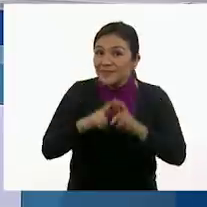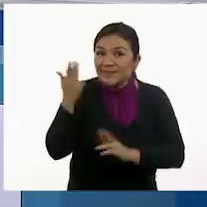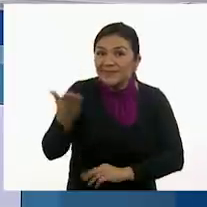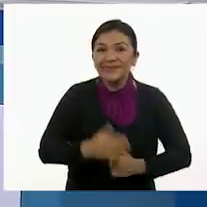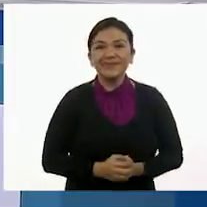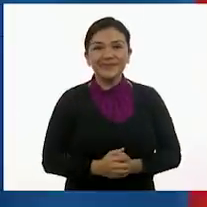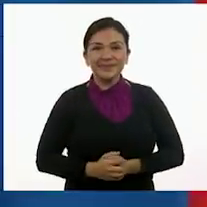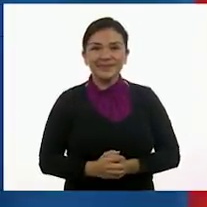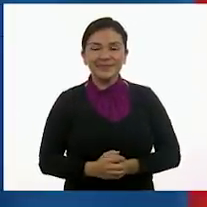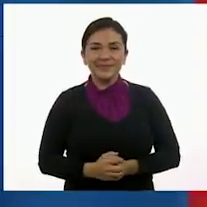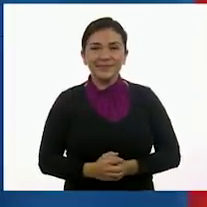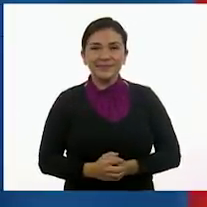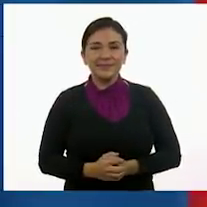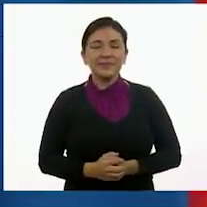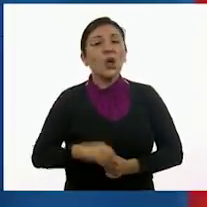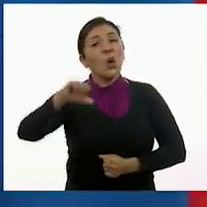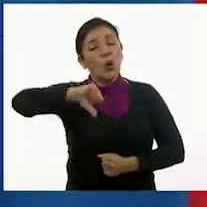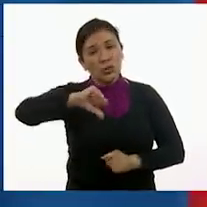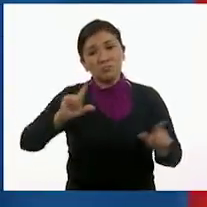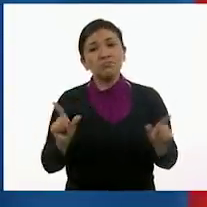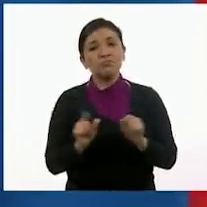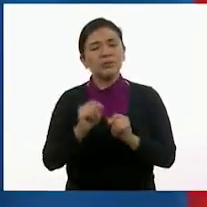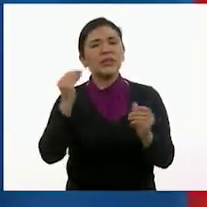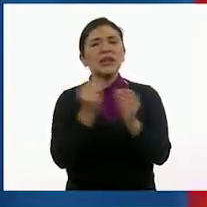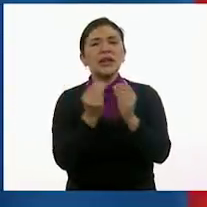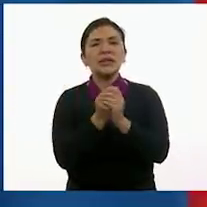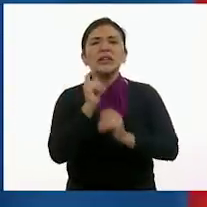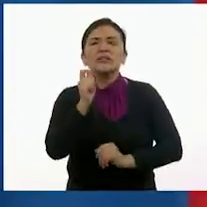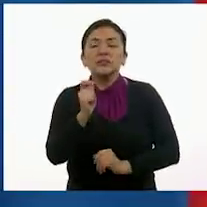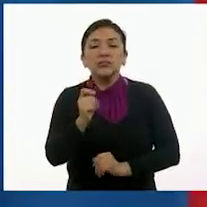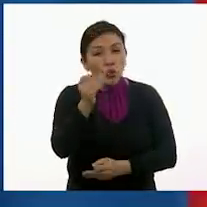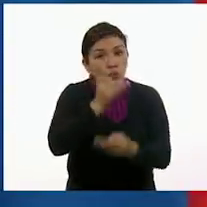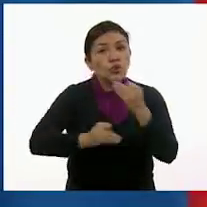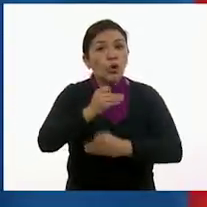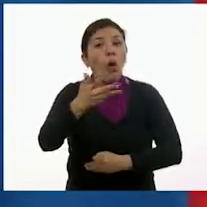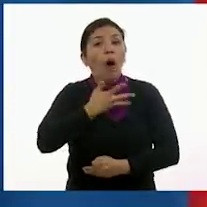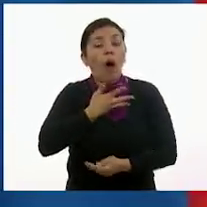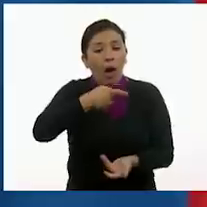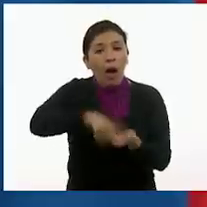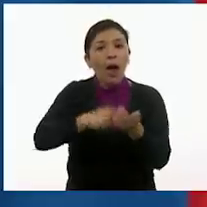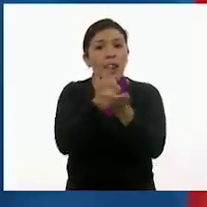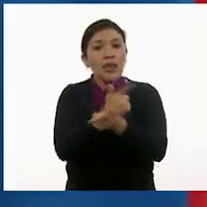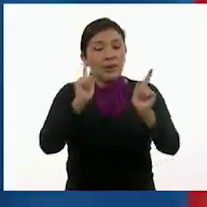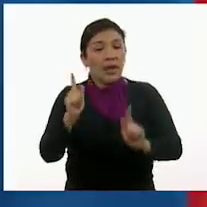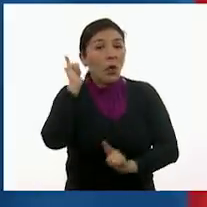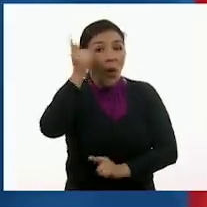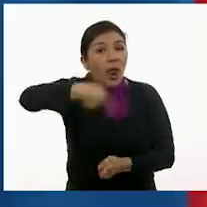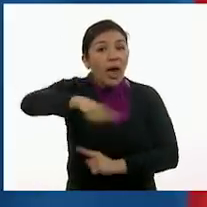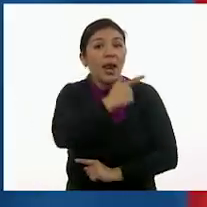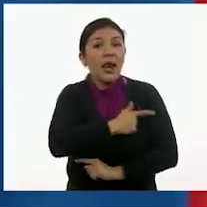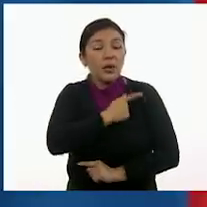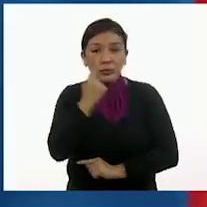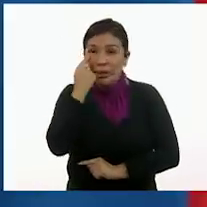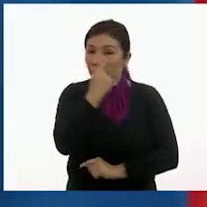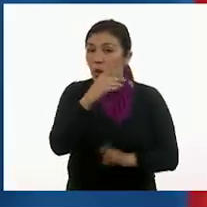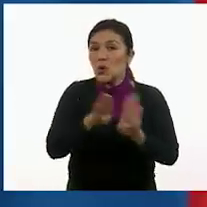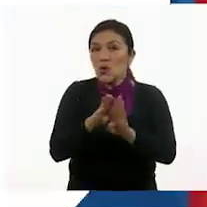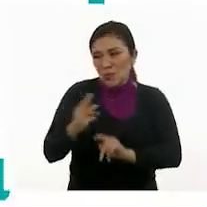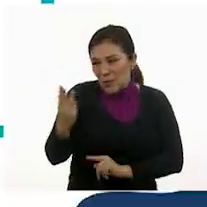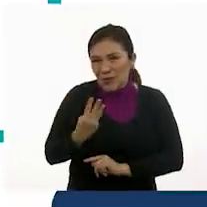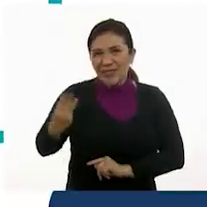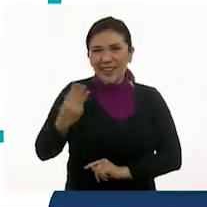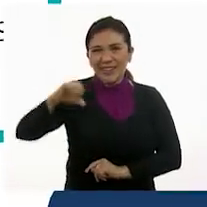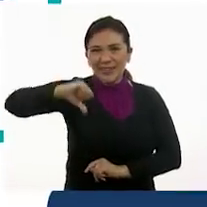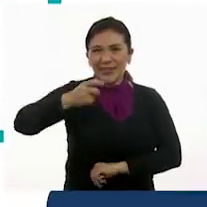nada. Hemos terminado con Tenemos Libertad y espero que lo hayan disfrutado tanto como Nelly, Raúl y